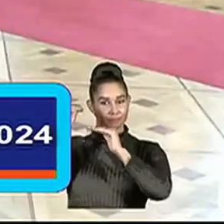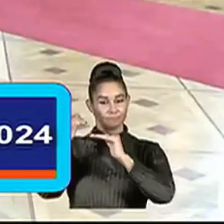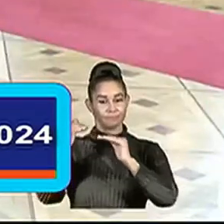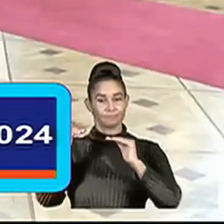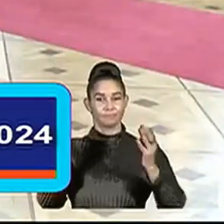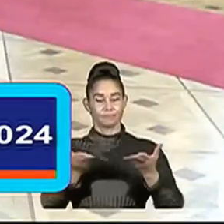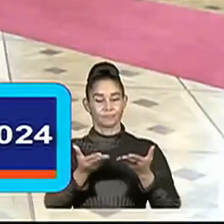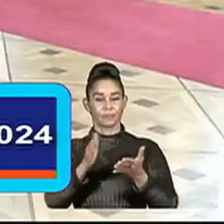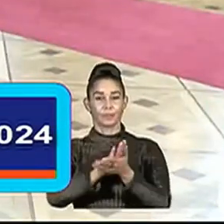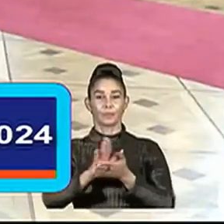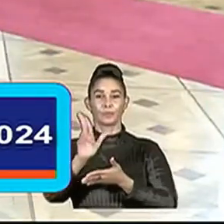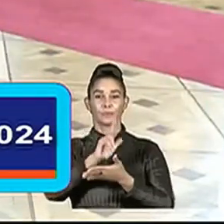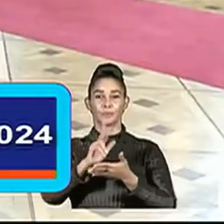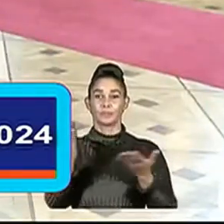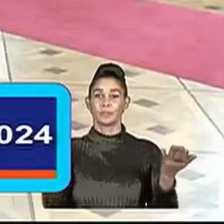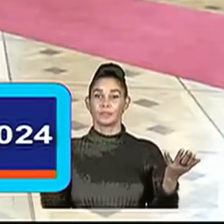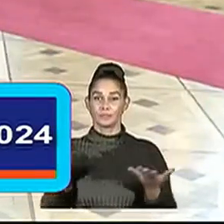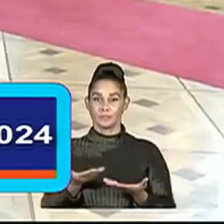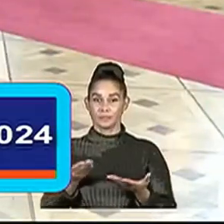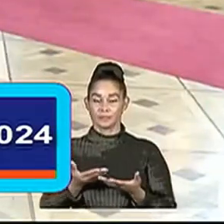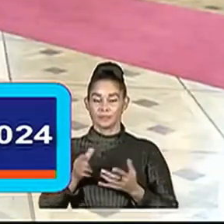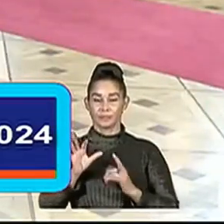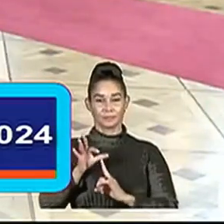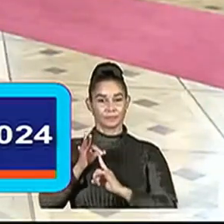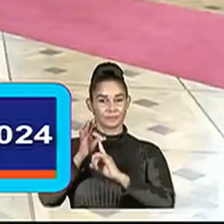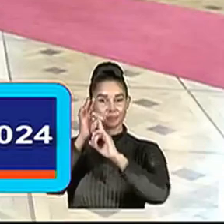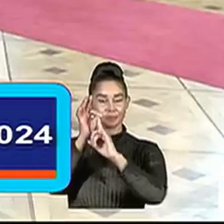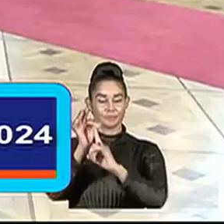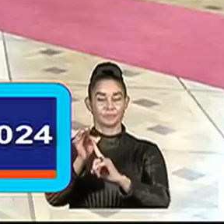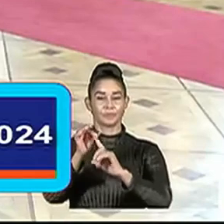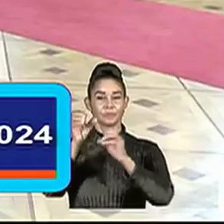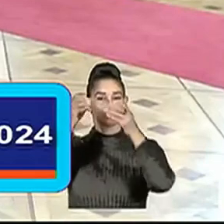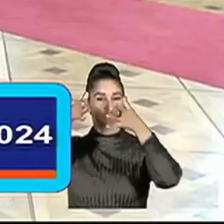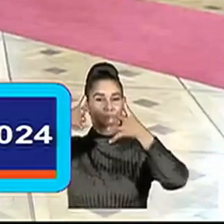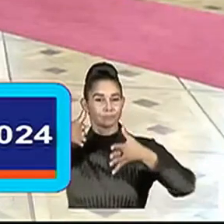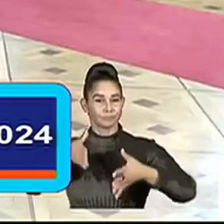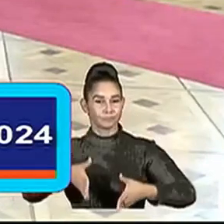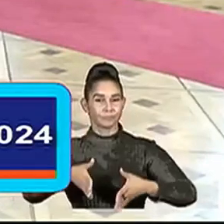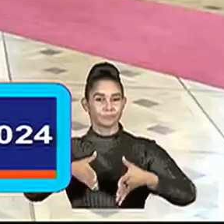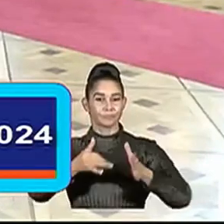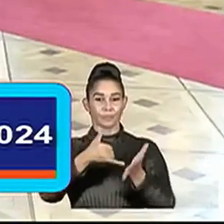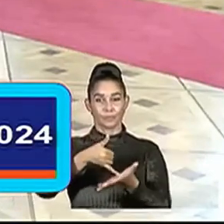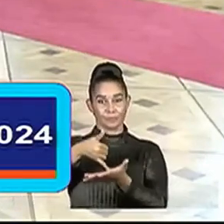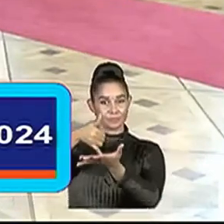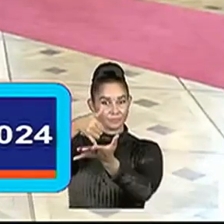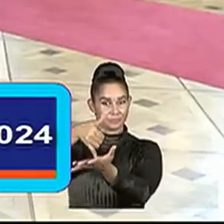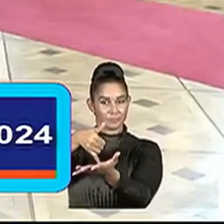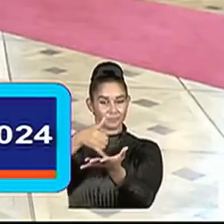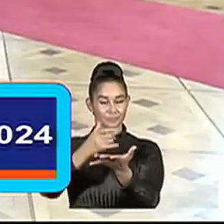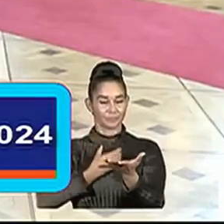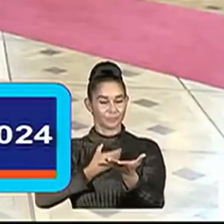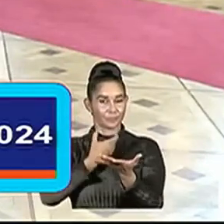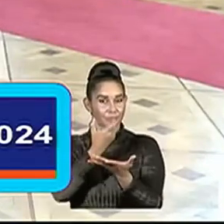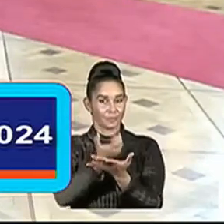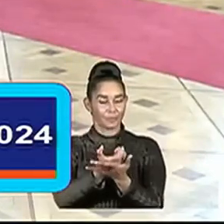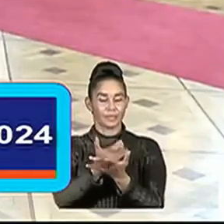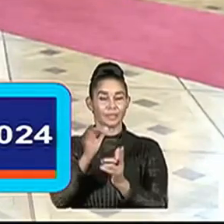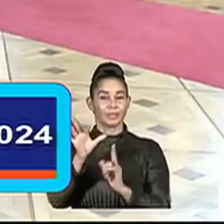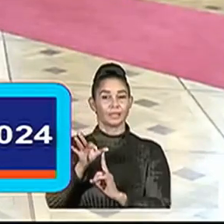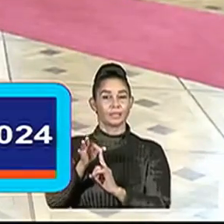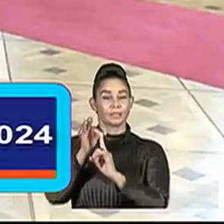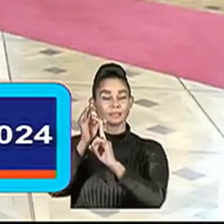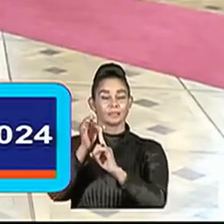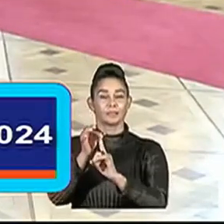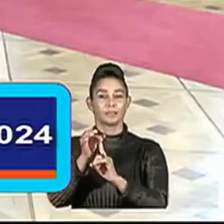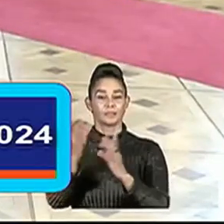autoridades universitarias, distinguidos profesores galardonados, distinguidos